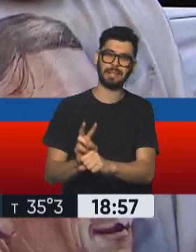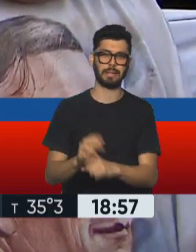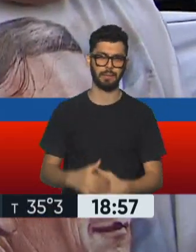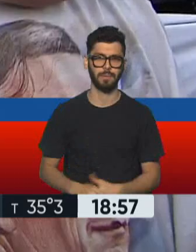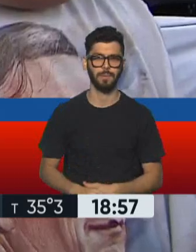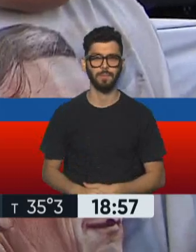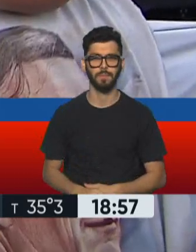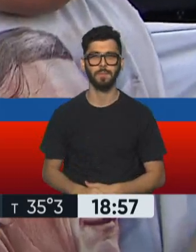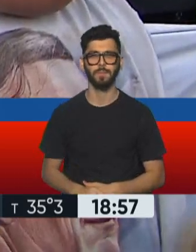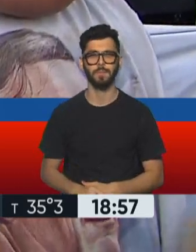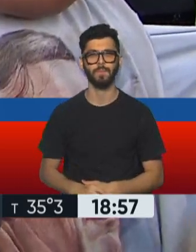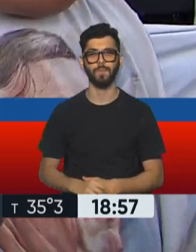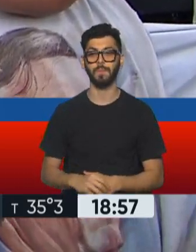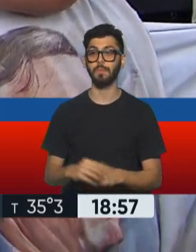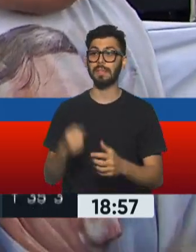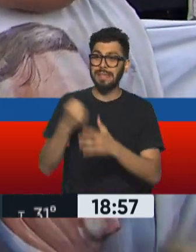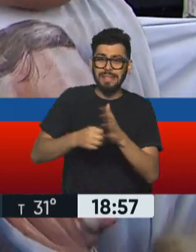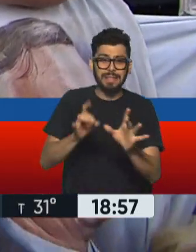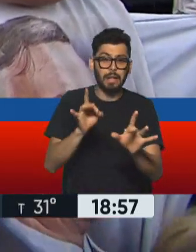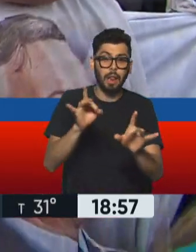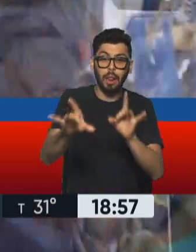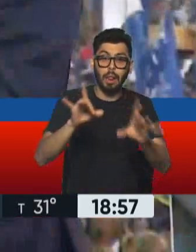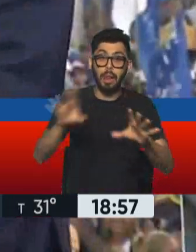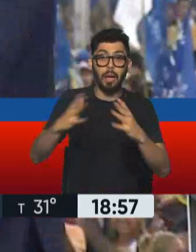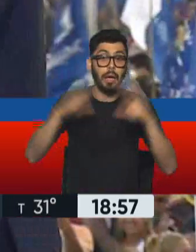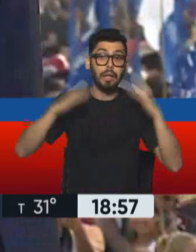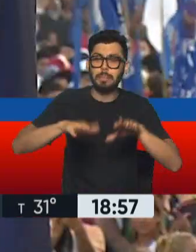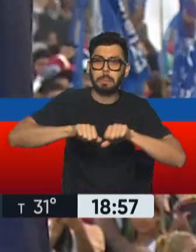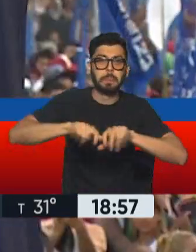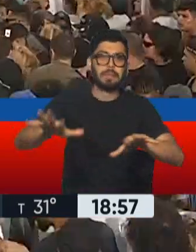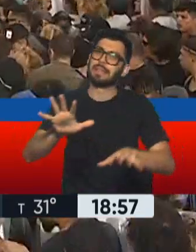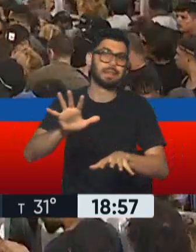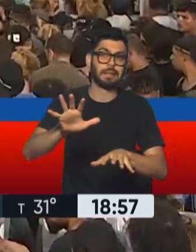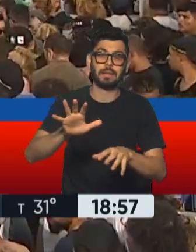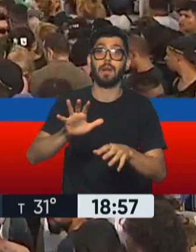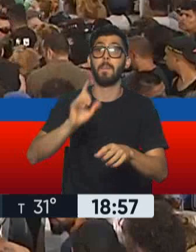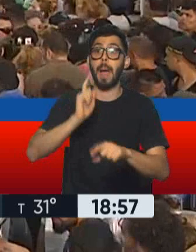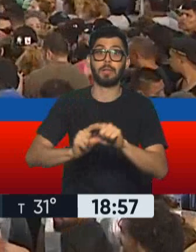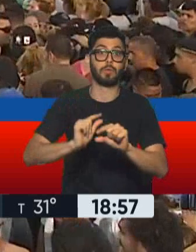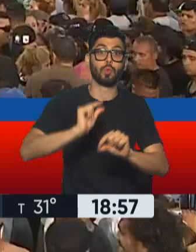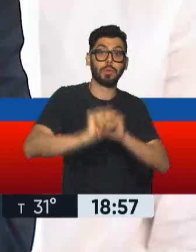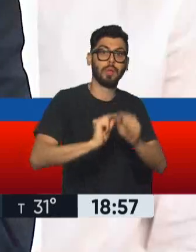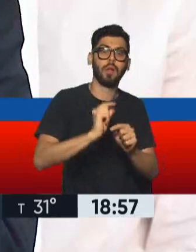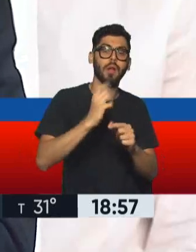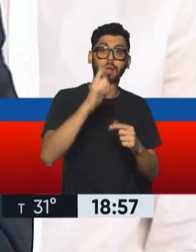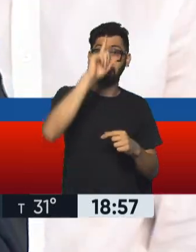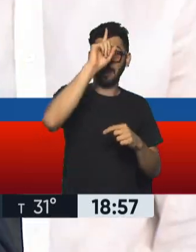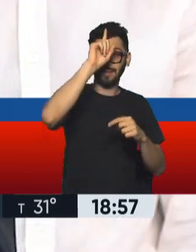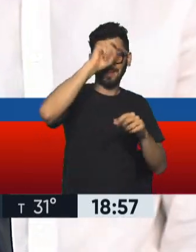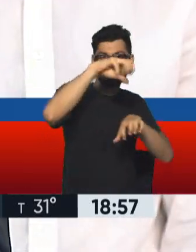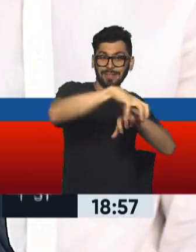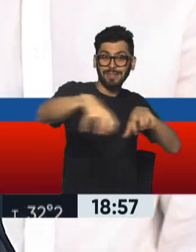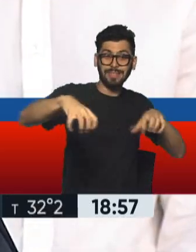Preservar que el contagio no se propale a gran velocidad y, mientras tanto, ir recuperando un sistema de salud que estaba